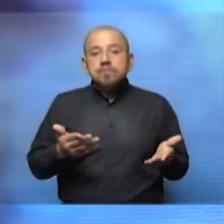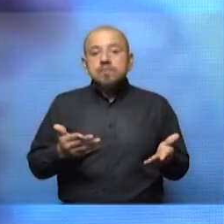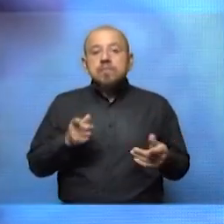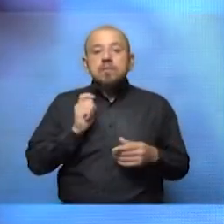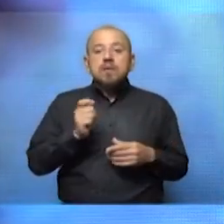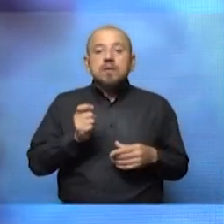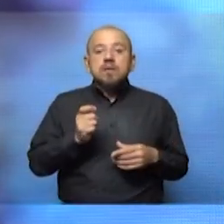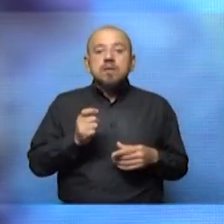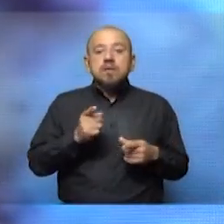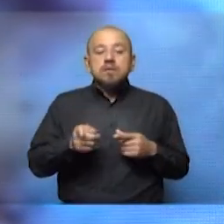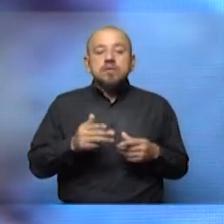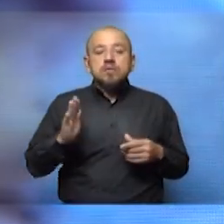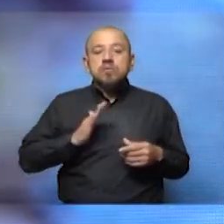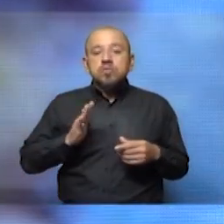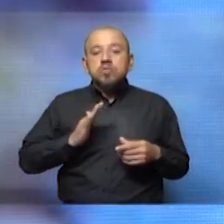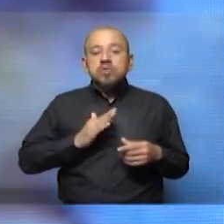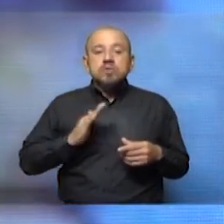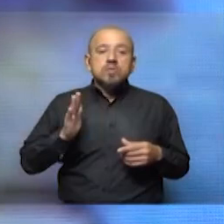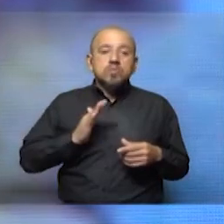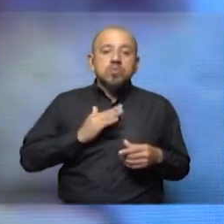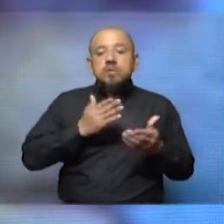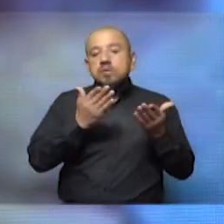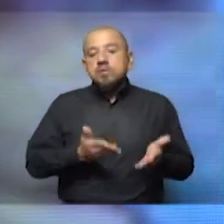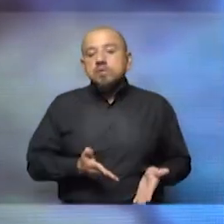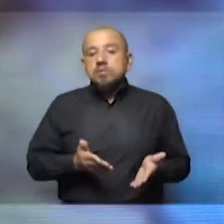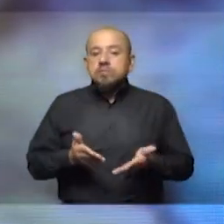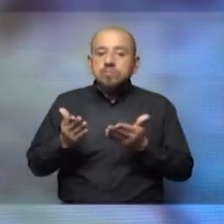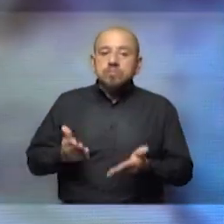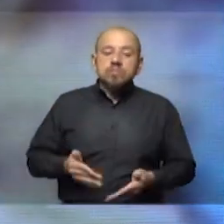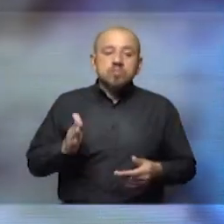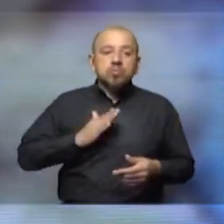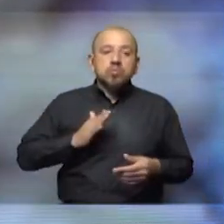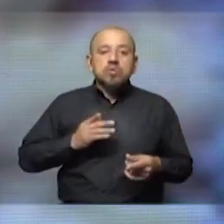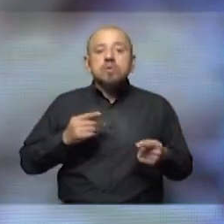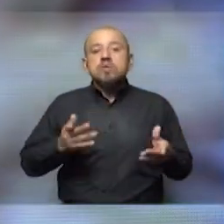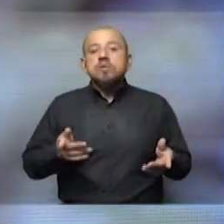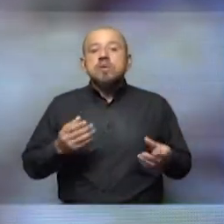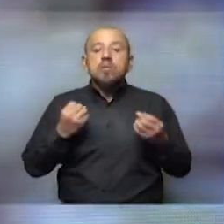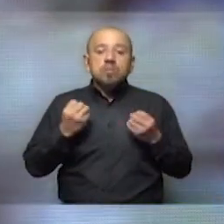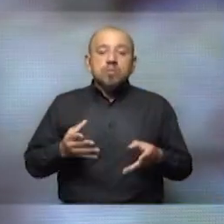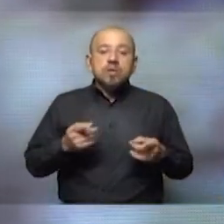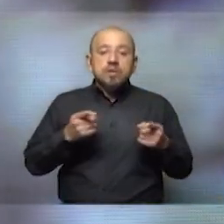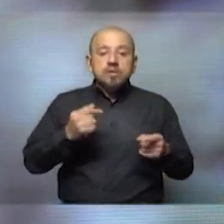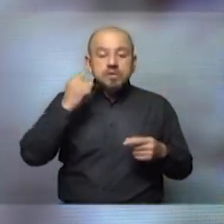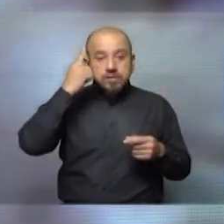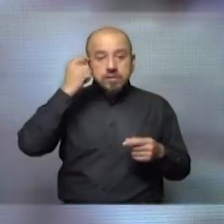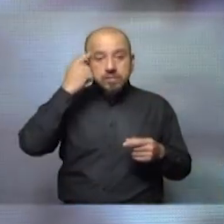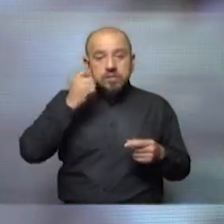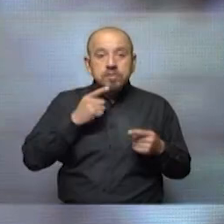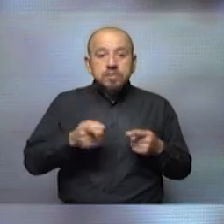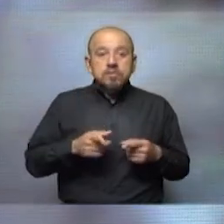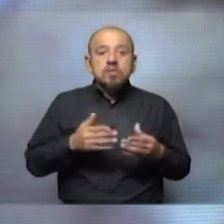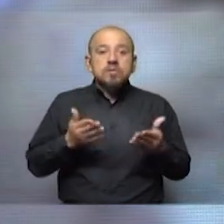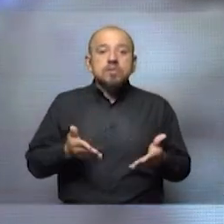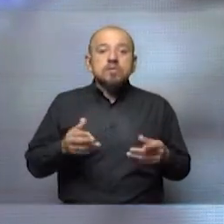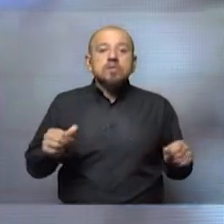Quienes son esos sujetos son mujeres son mujeres racializadas son mujeres de sectores populares no porque esas experiencias van a